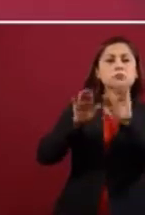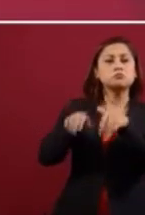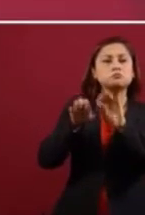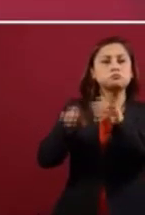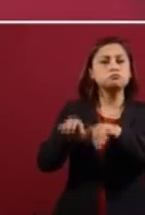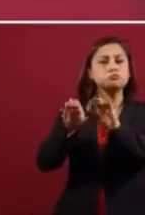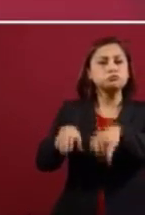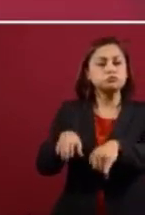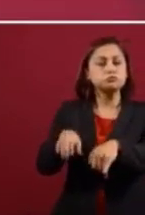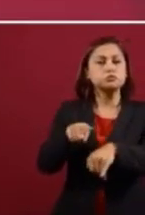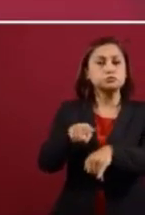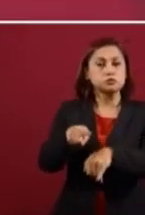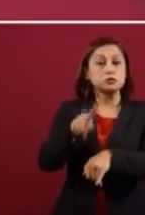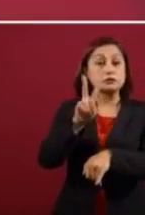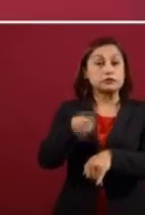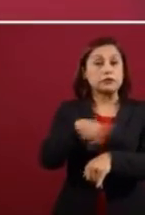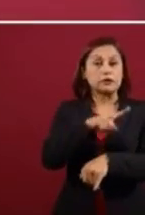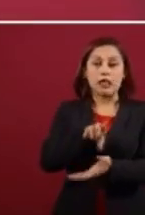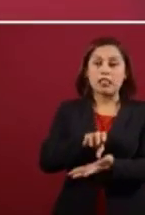cuantiosa